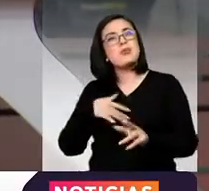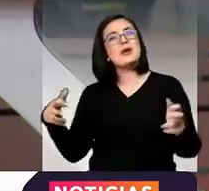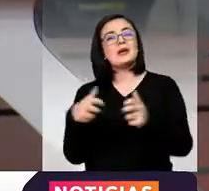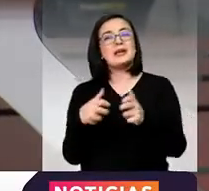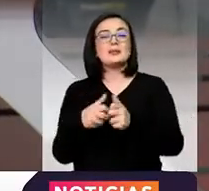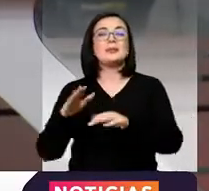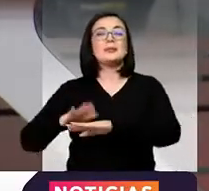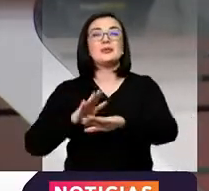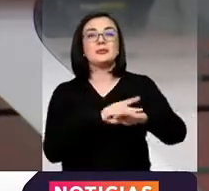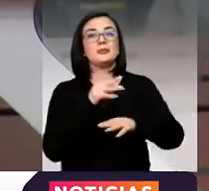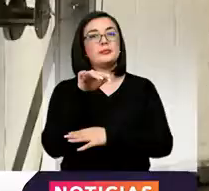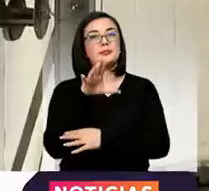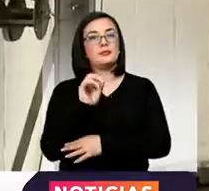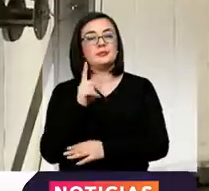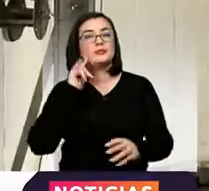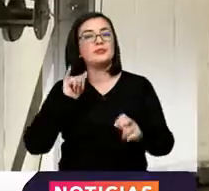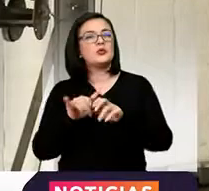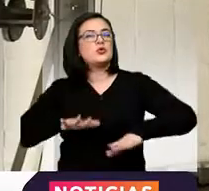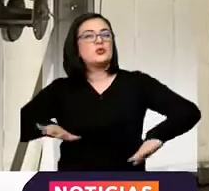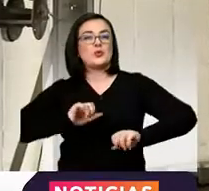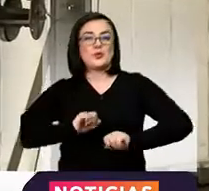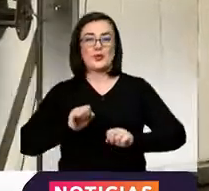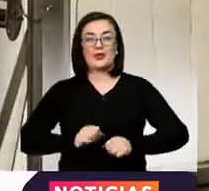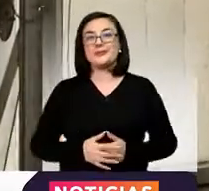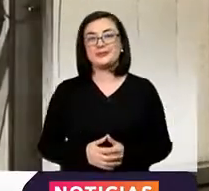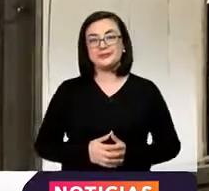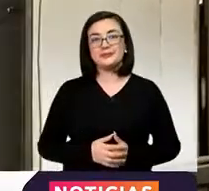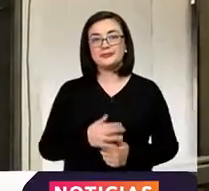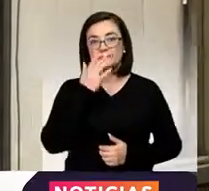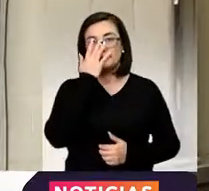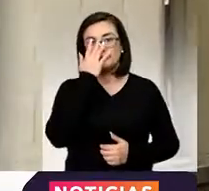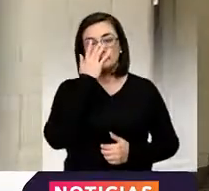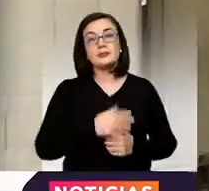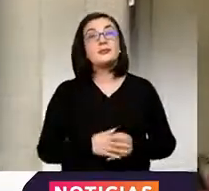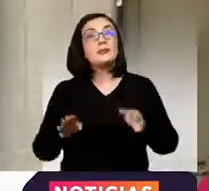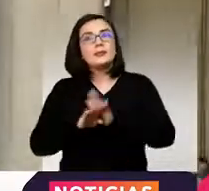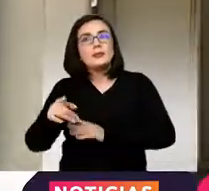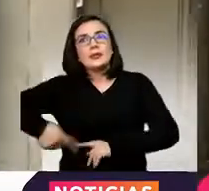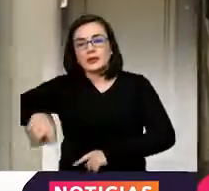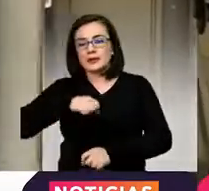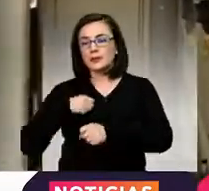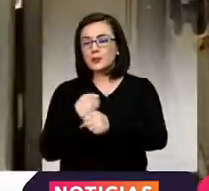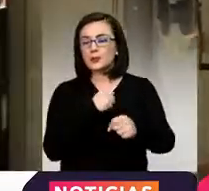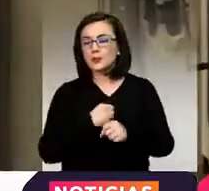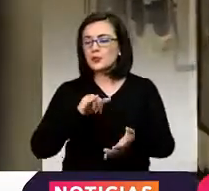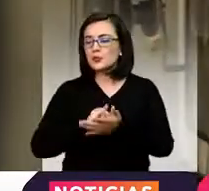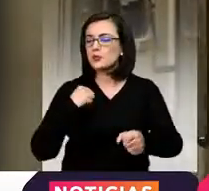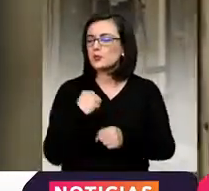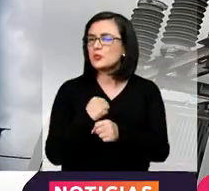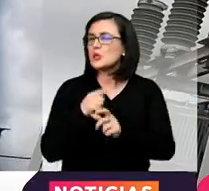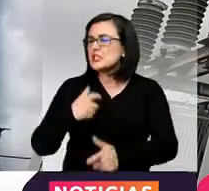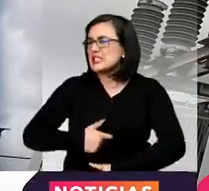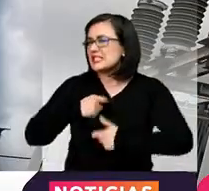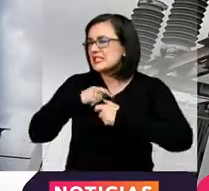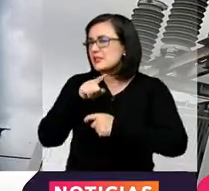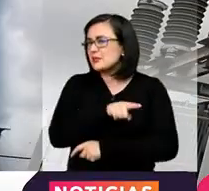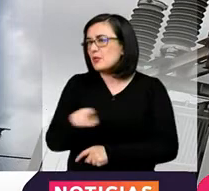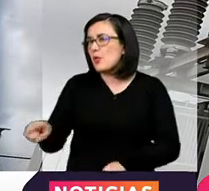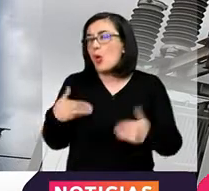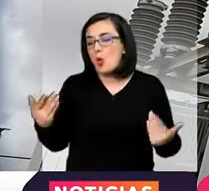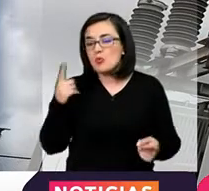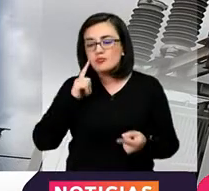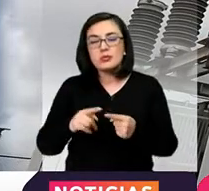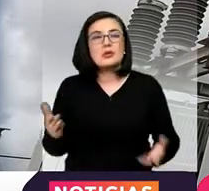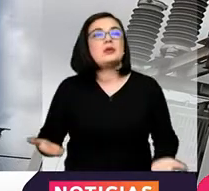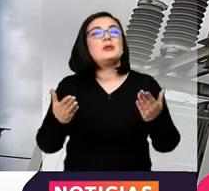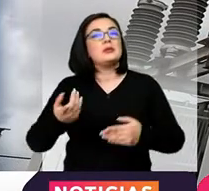la ciudad de bogotá en desarrollo de los trabajos también se realizarán obras civiles que permitirán cumplir con